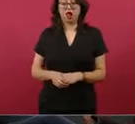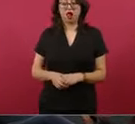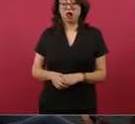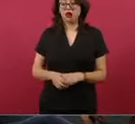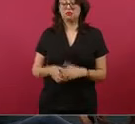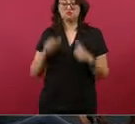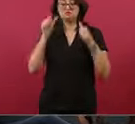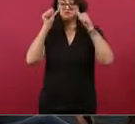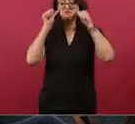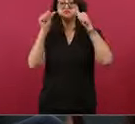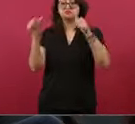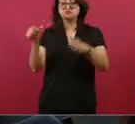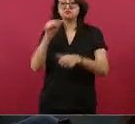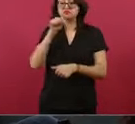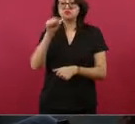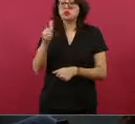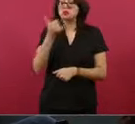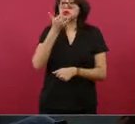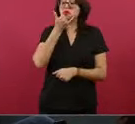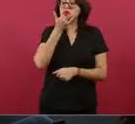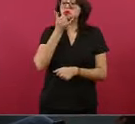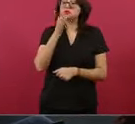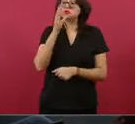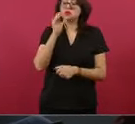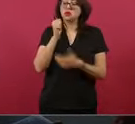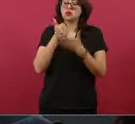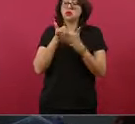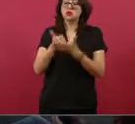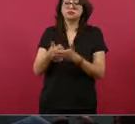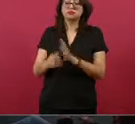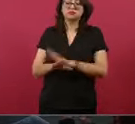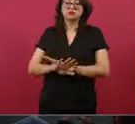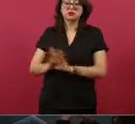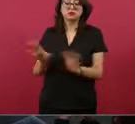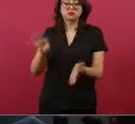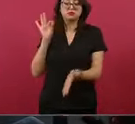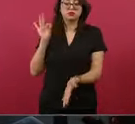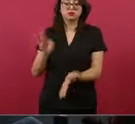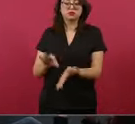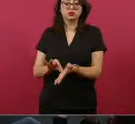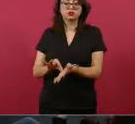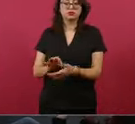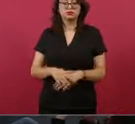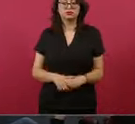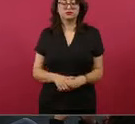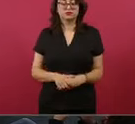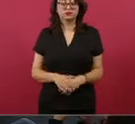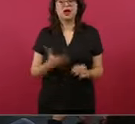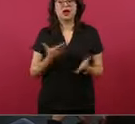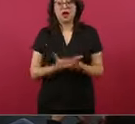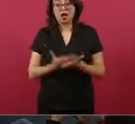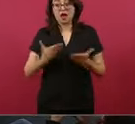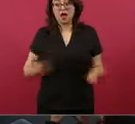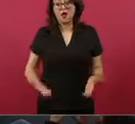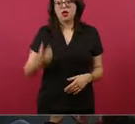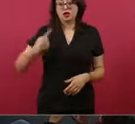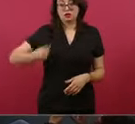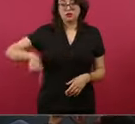les ayudamos a todos los familiares, a todos